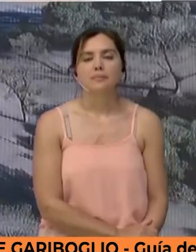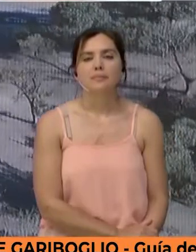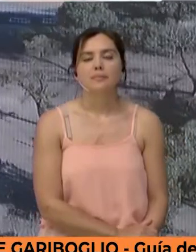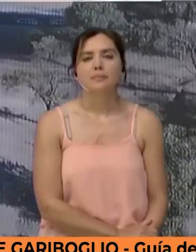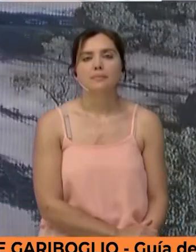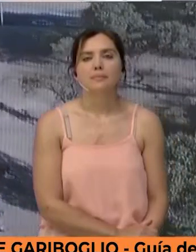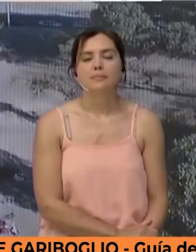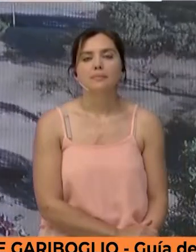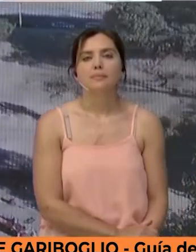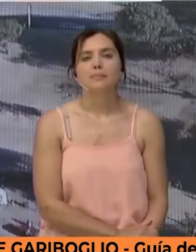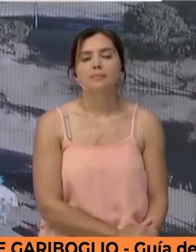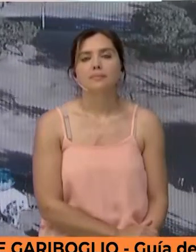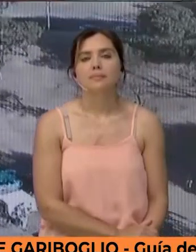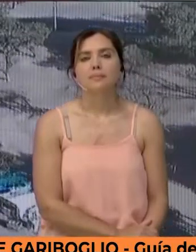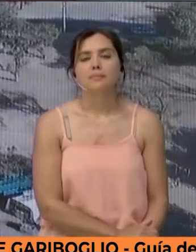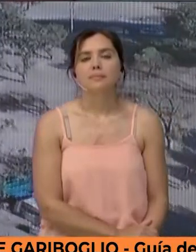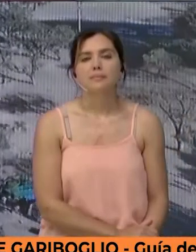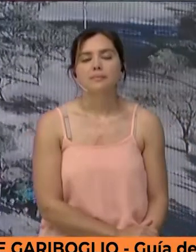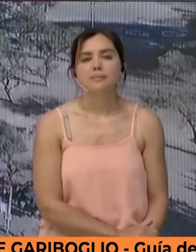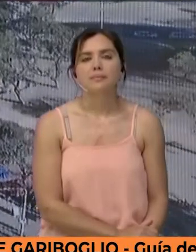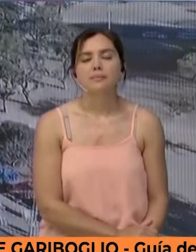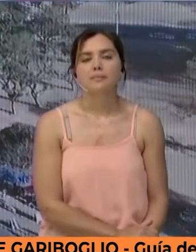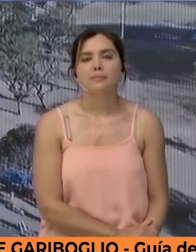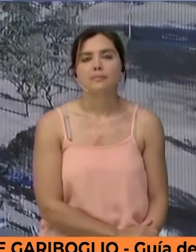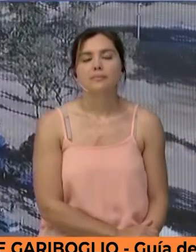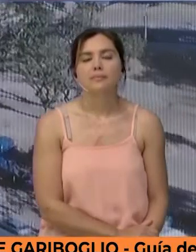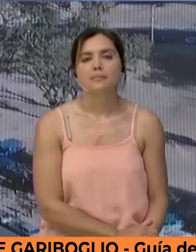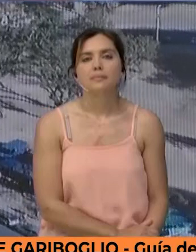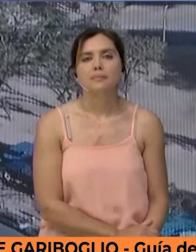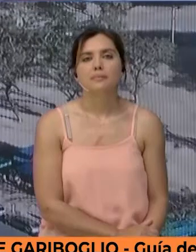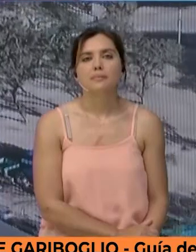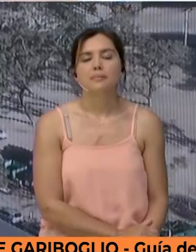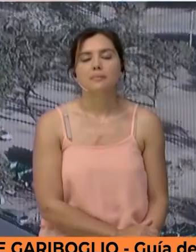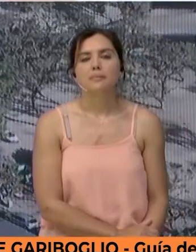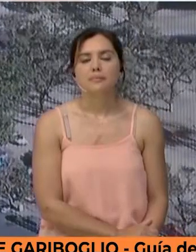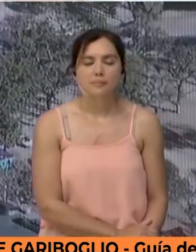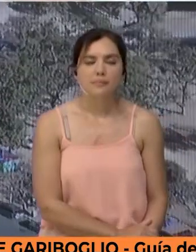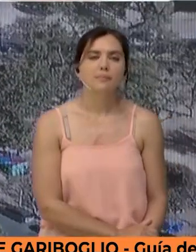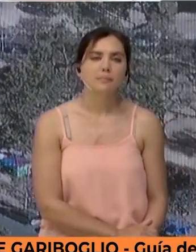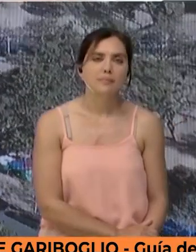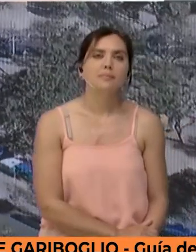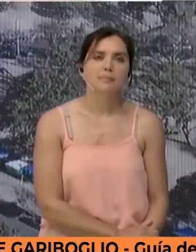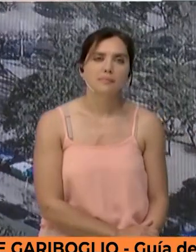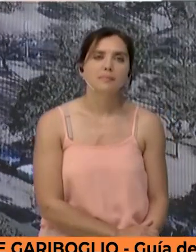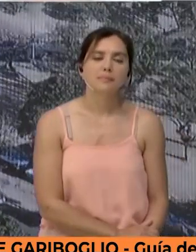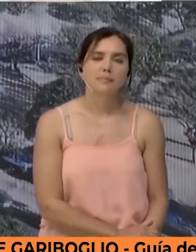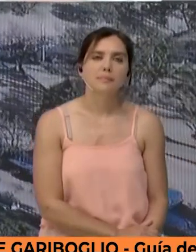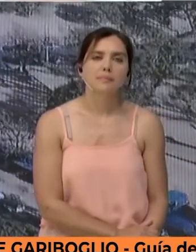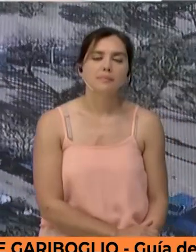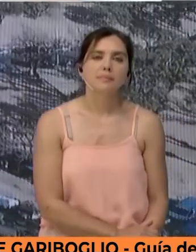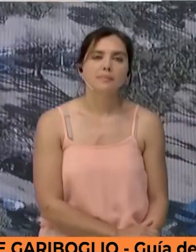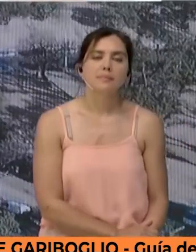estudiantil para las escuelas primarias. Entonces, este Islote Curupí es un componente más de esa estructura de turismo. Así que